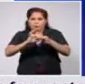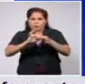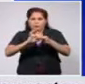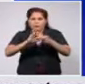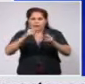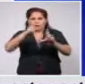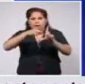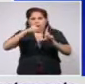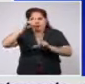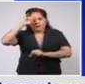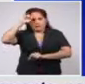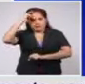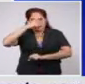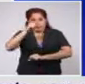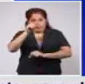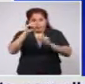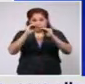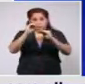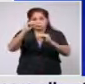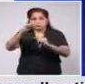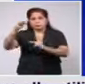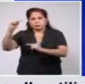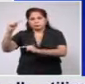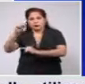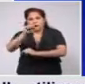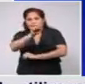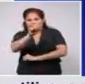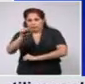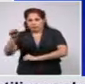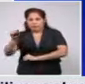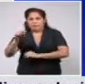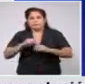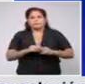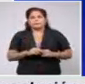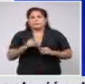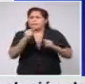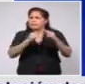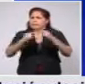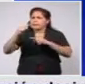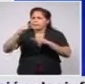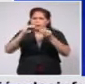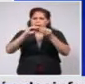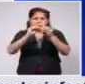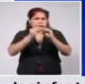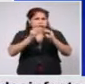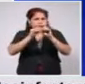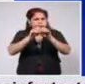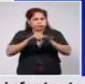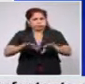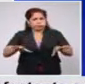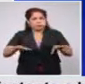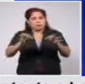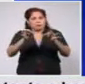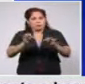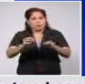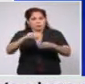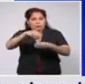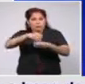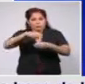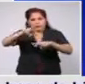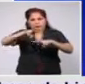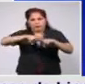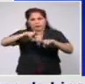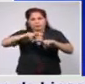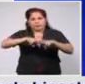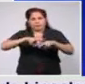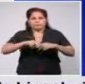Lisa. Ahí están los principales, las mayores tasas de incidencia de nuestro